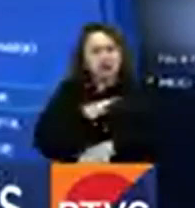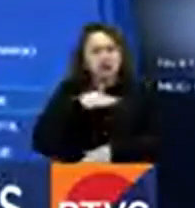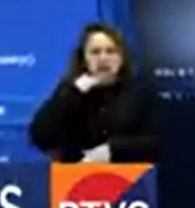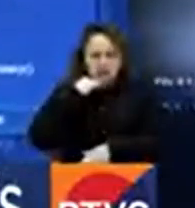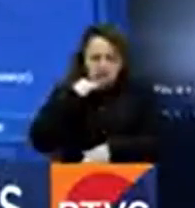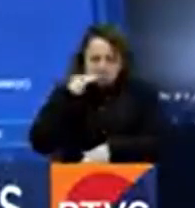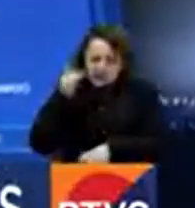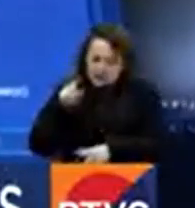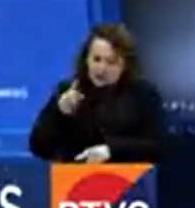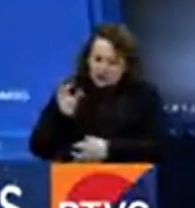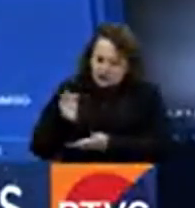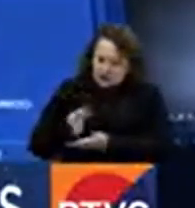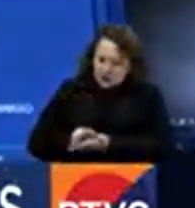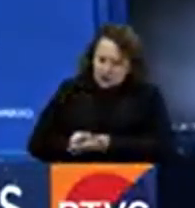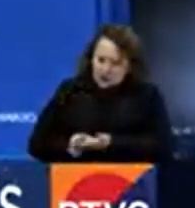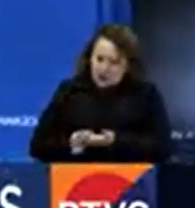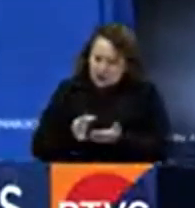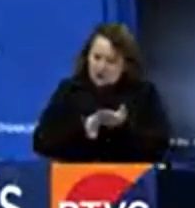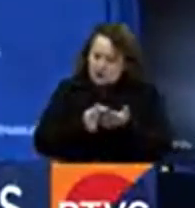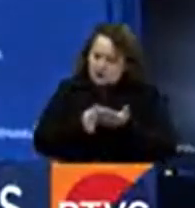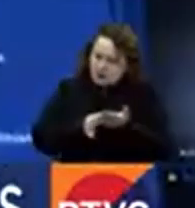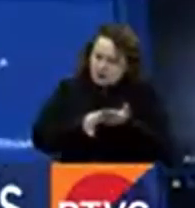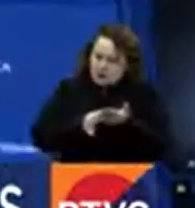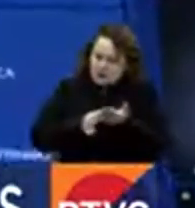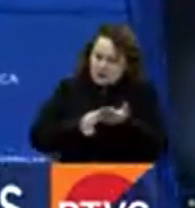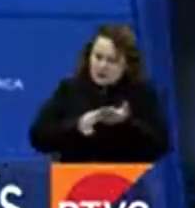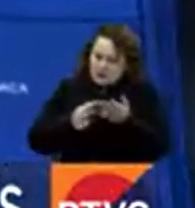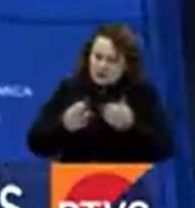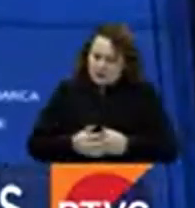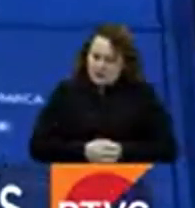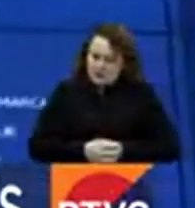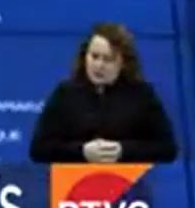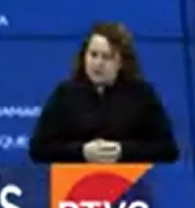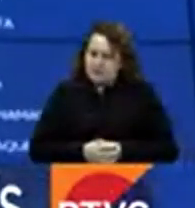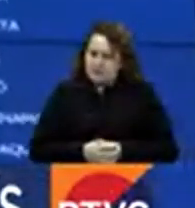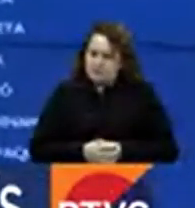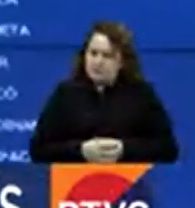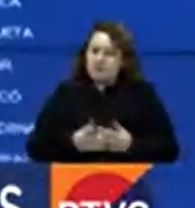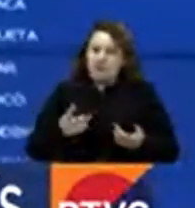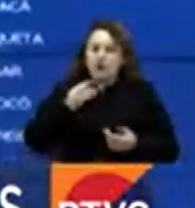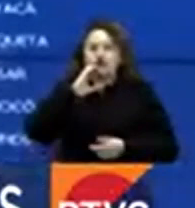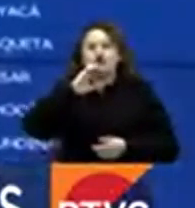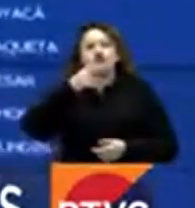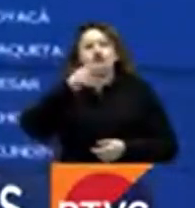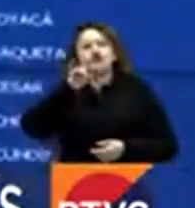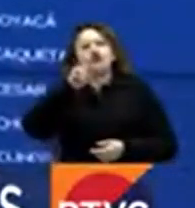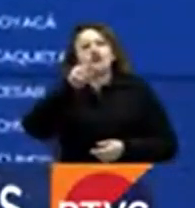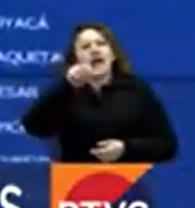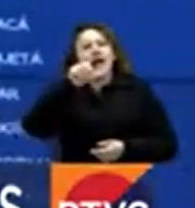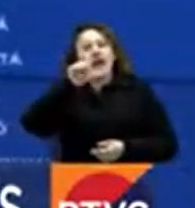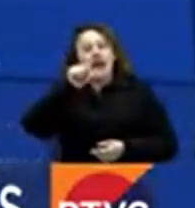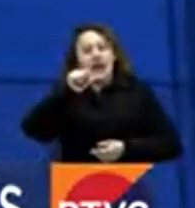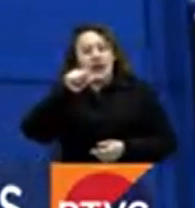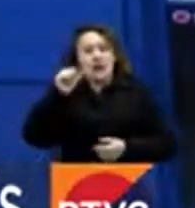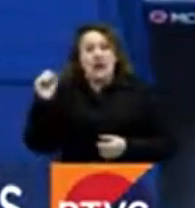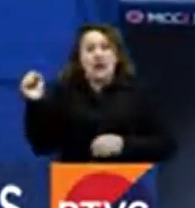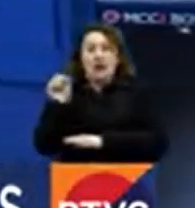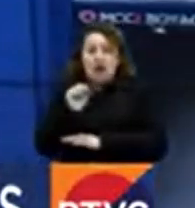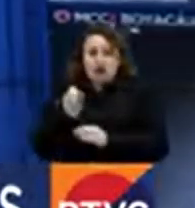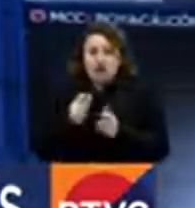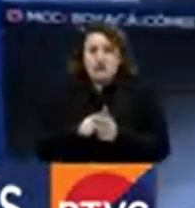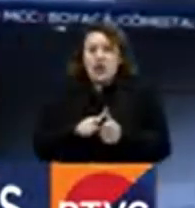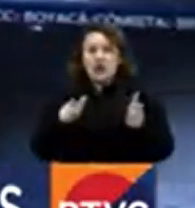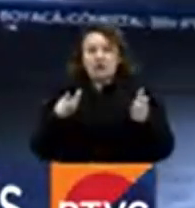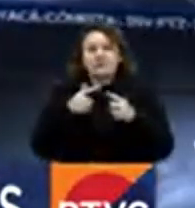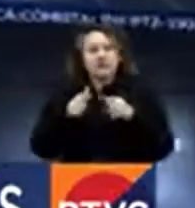capital del país, en donde hay un monitoreo especial. Veamos el peaje de Chusacá, muchos carros, pero avanza con normalidad.